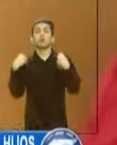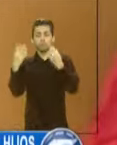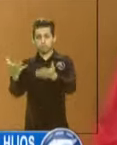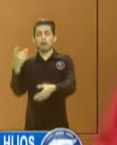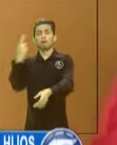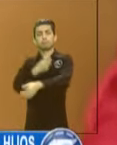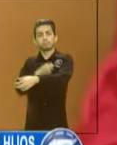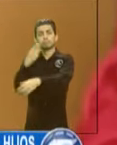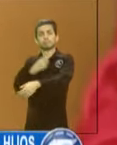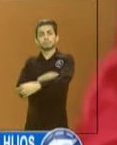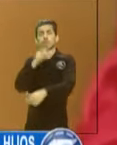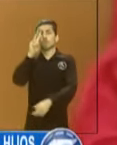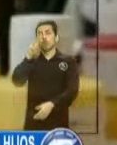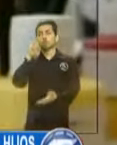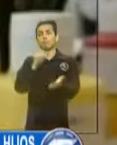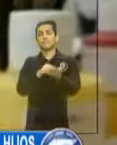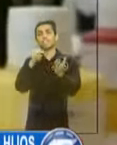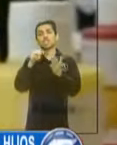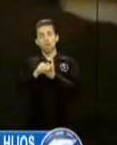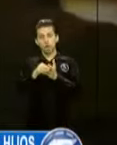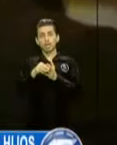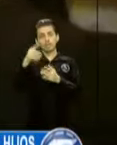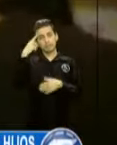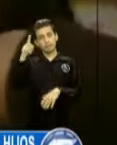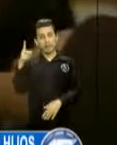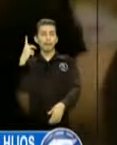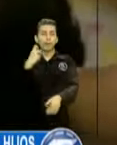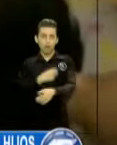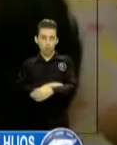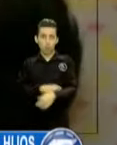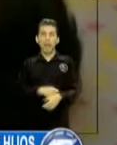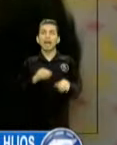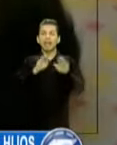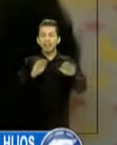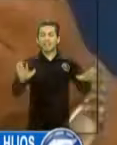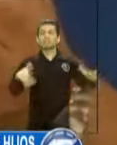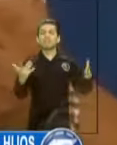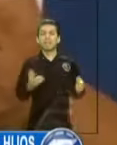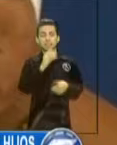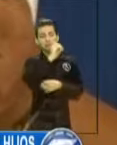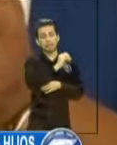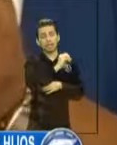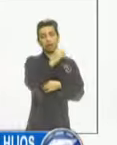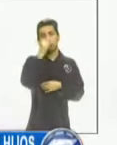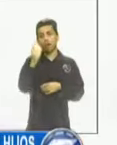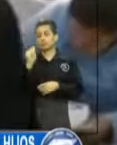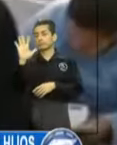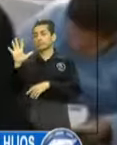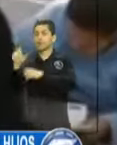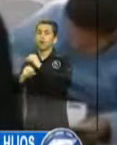2.951.000 dosis de vacunas a niños entre 0 a 5 años de edad. De estas,